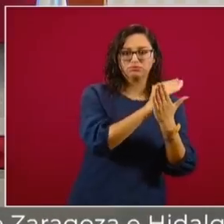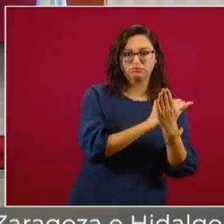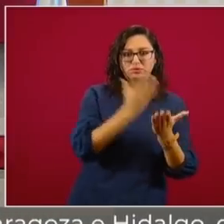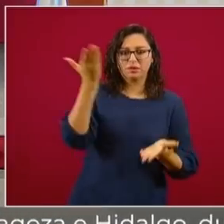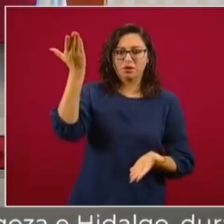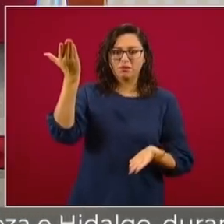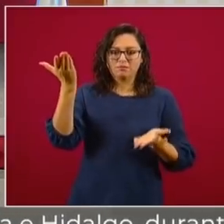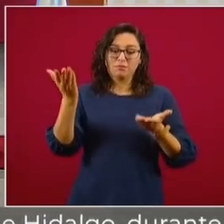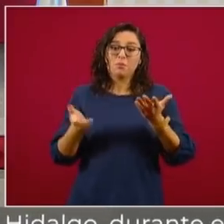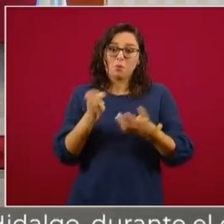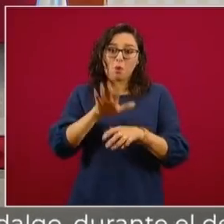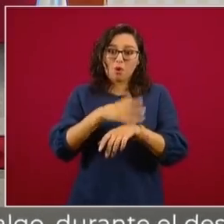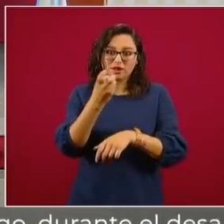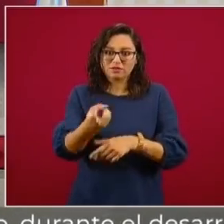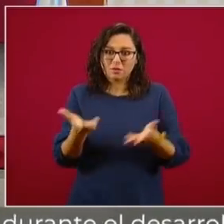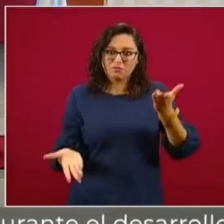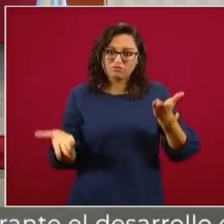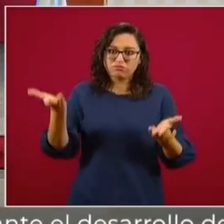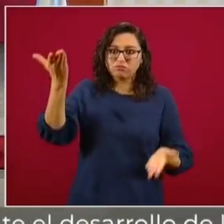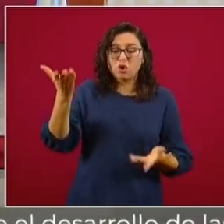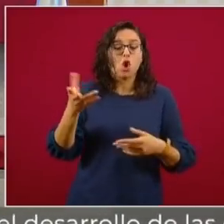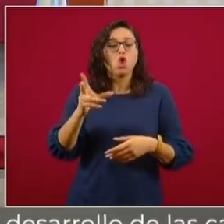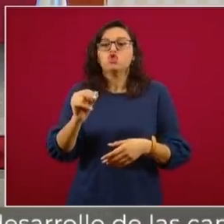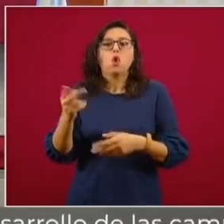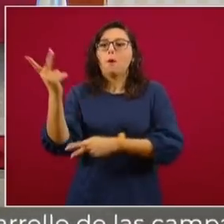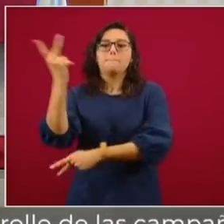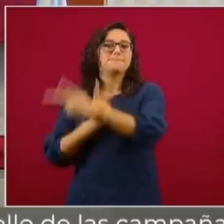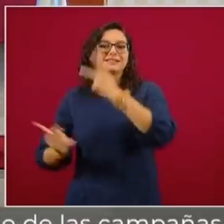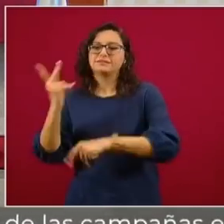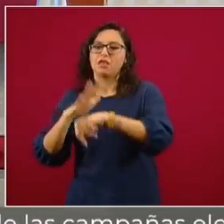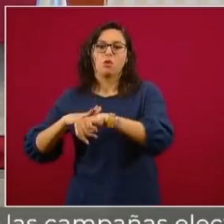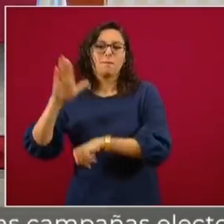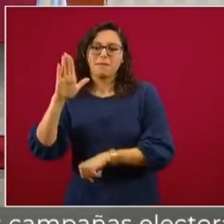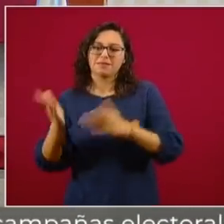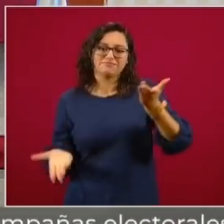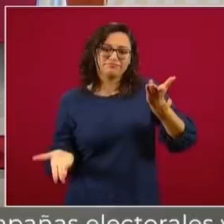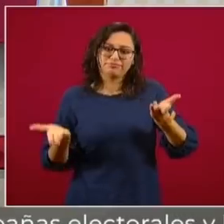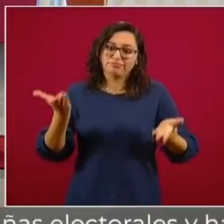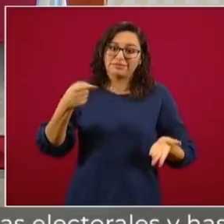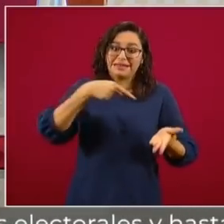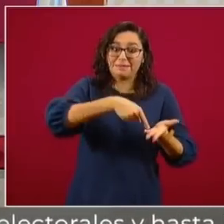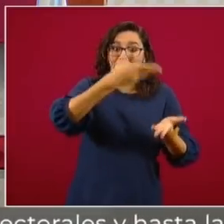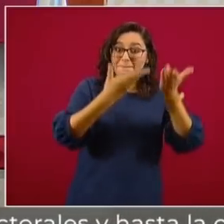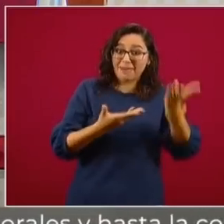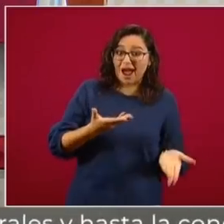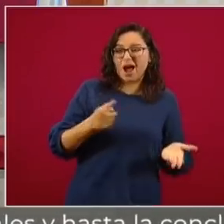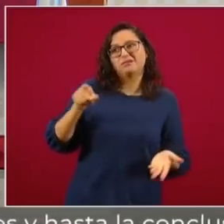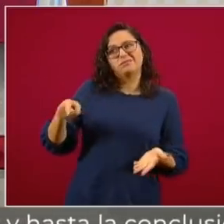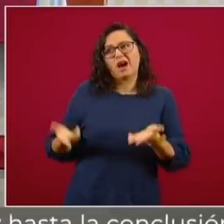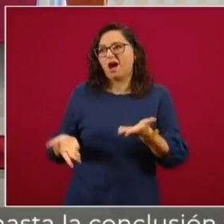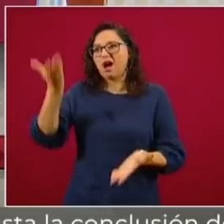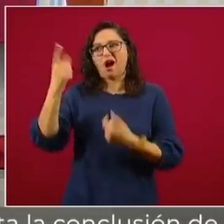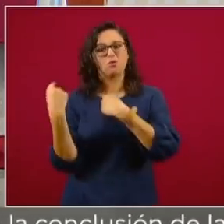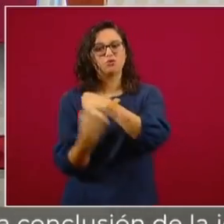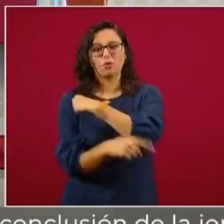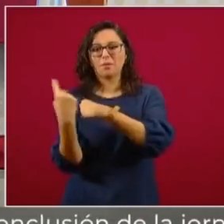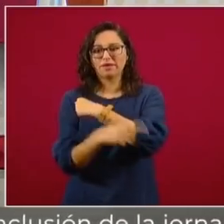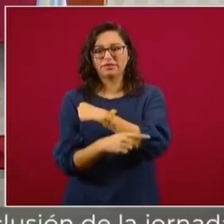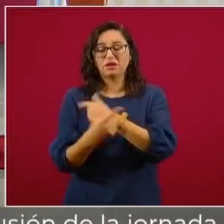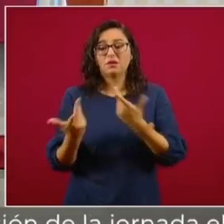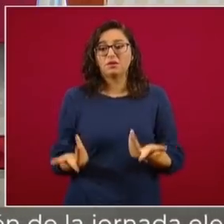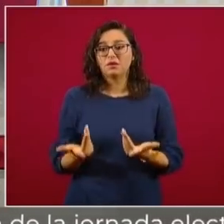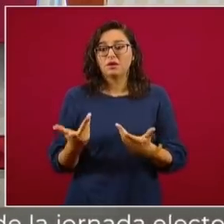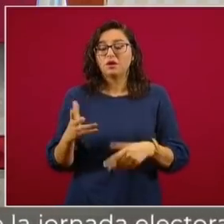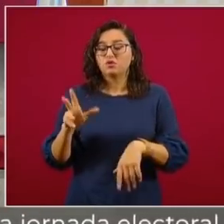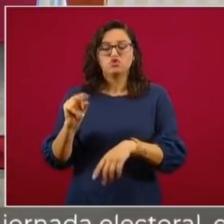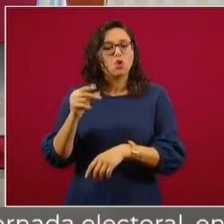alrededor del 40% de estos cambios, el equivalente a 80,000 millones de pesos, no viene por un incremento